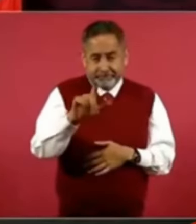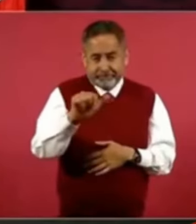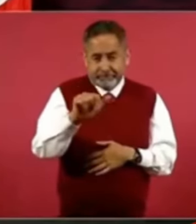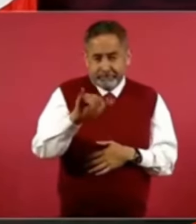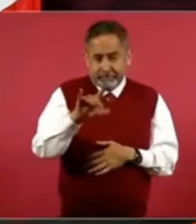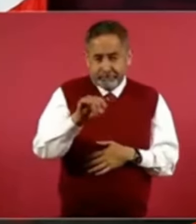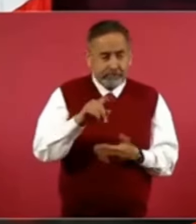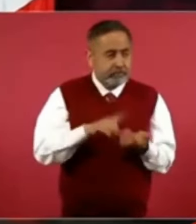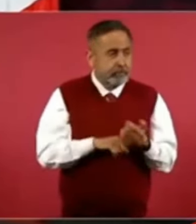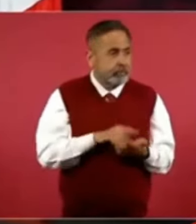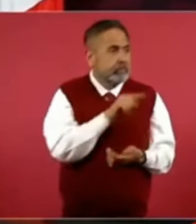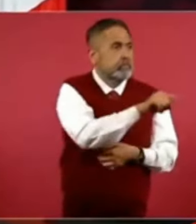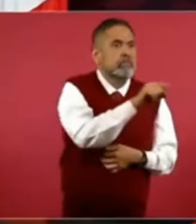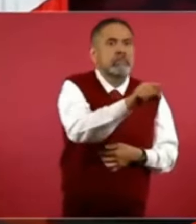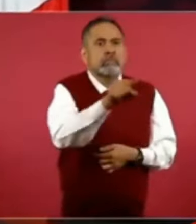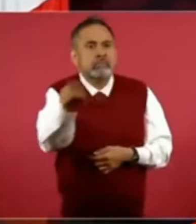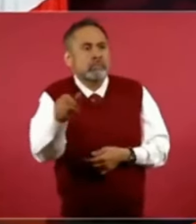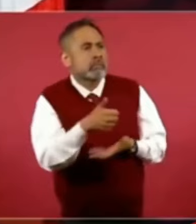está en todas las causas.